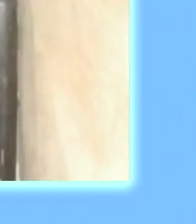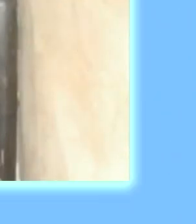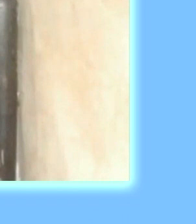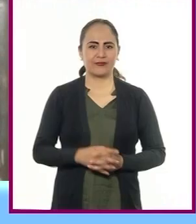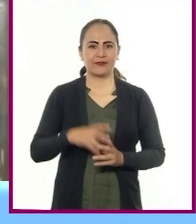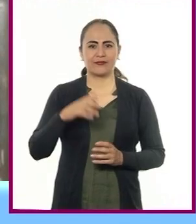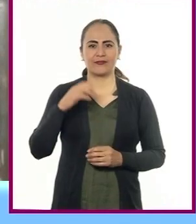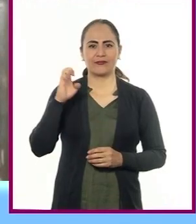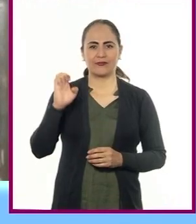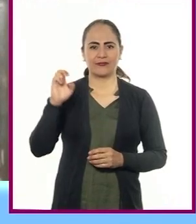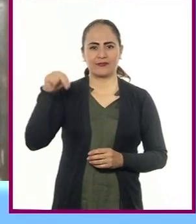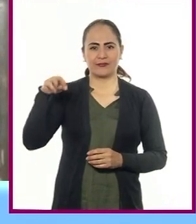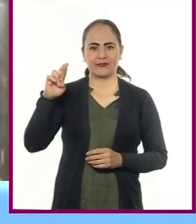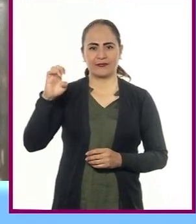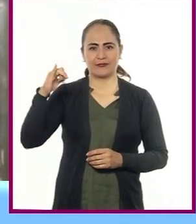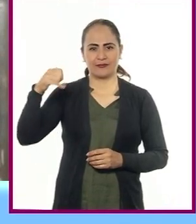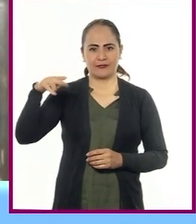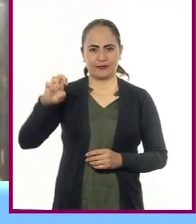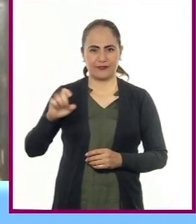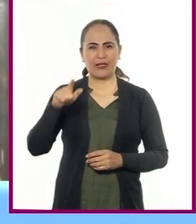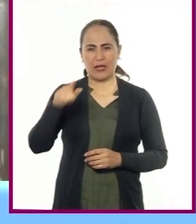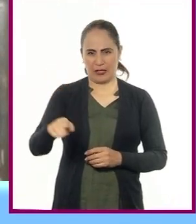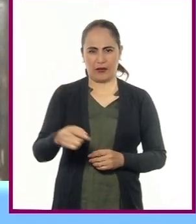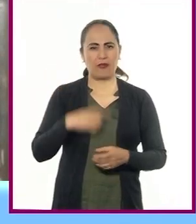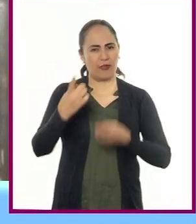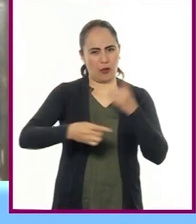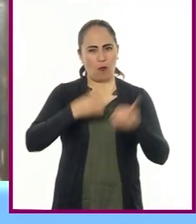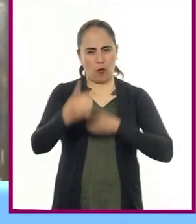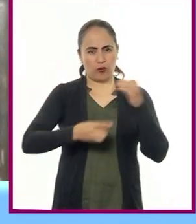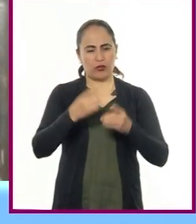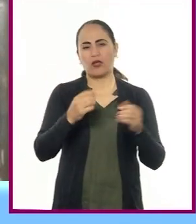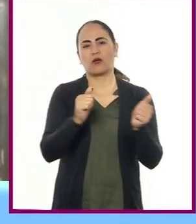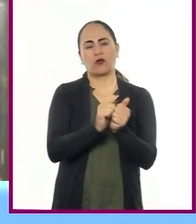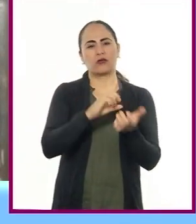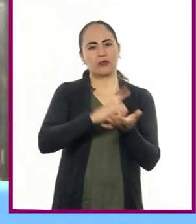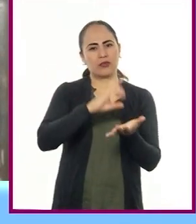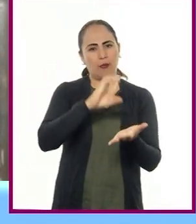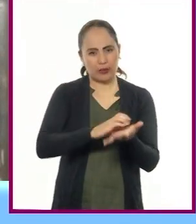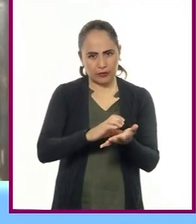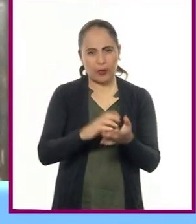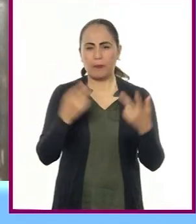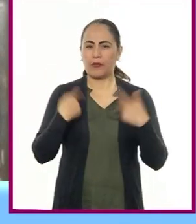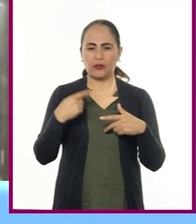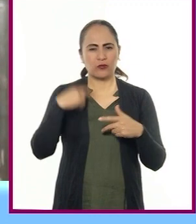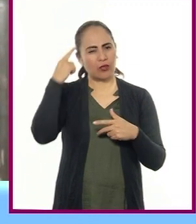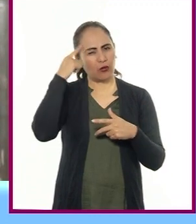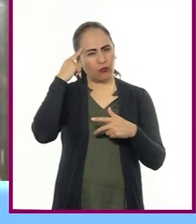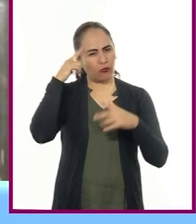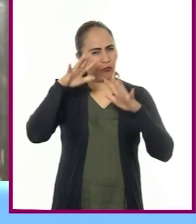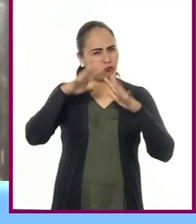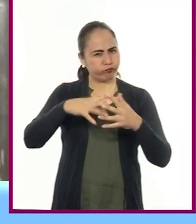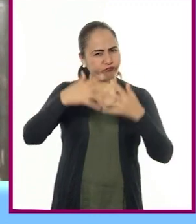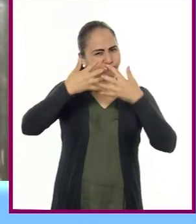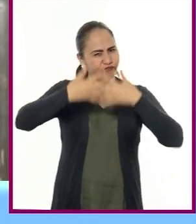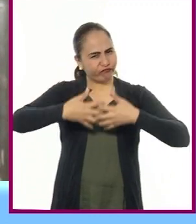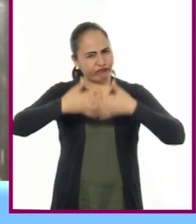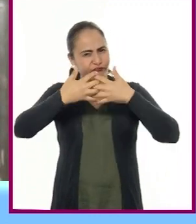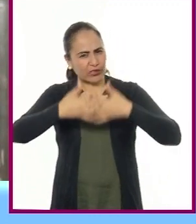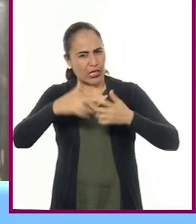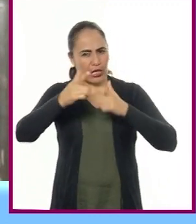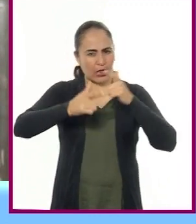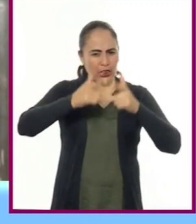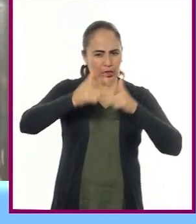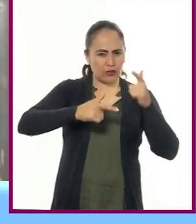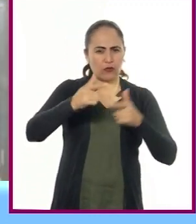Enrique es un campeón paralímpico en la disciplina de fútbol 7 de parálisis cerebral. Este es un deporte adaptado del